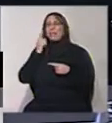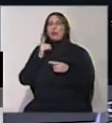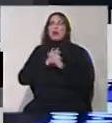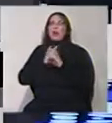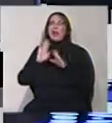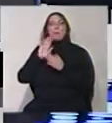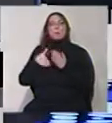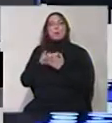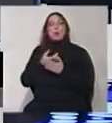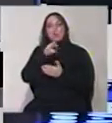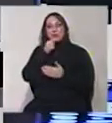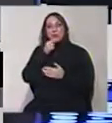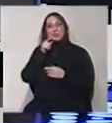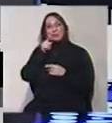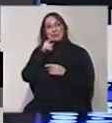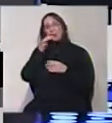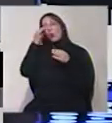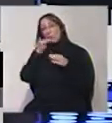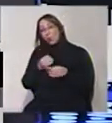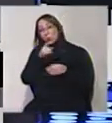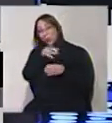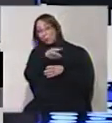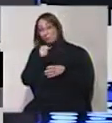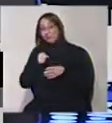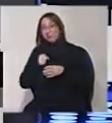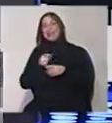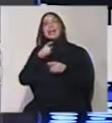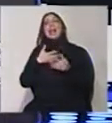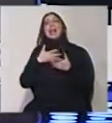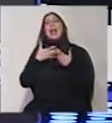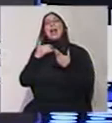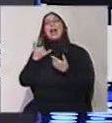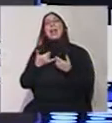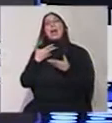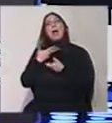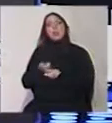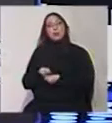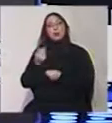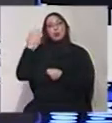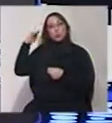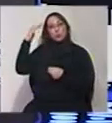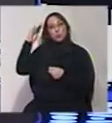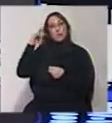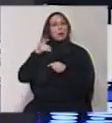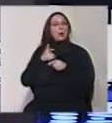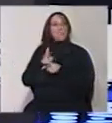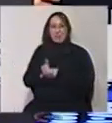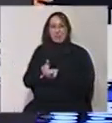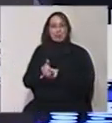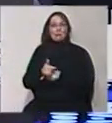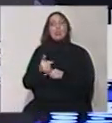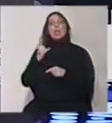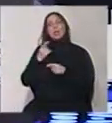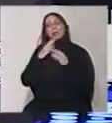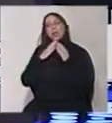justo agarro ese guante. Sin embargo, él recibió apoyo de bueno, superiores inmediatos, ¿no? Y hay una